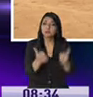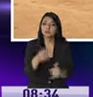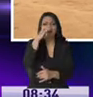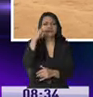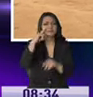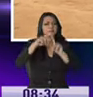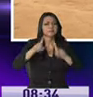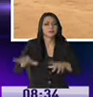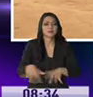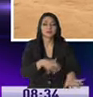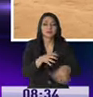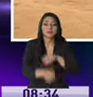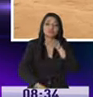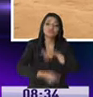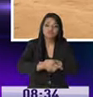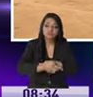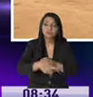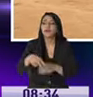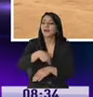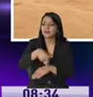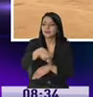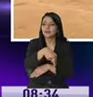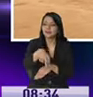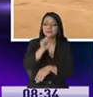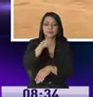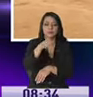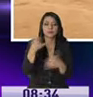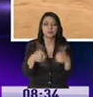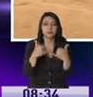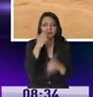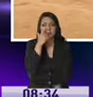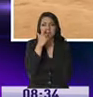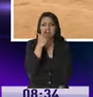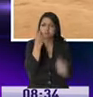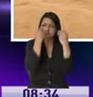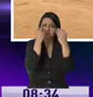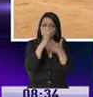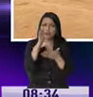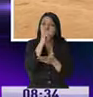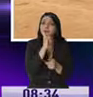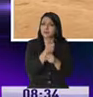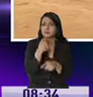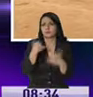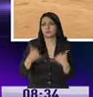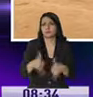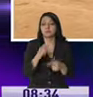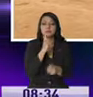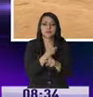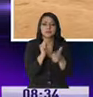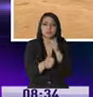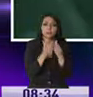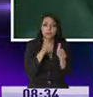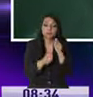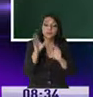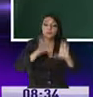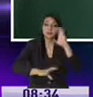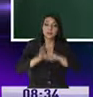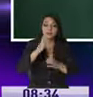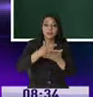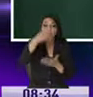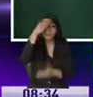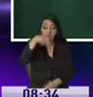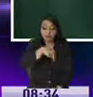que no estén ajedrez. Eso sí jugaba. Te enseñaban en los colegios. Se jugaba, claro, por supuesto, deporte, ciencia. Usted tiene que aprender a jugar ajedrez. Exactamente. Y